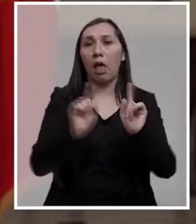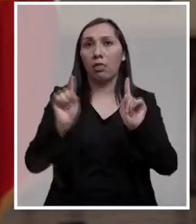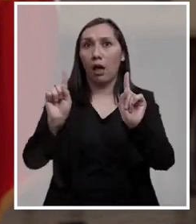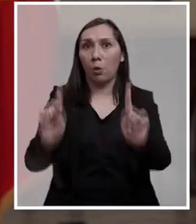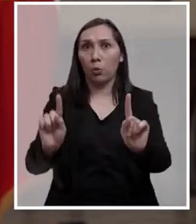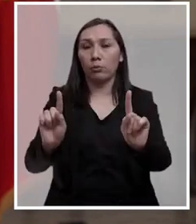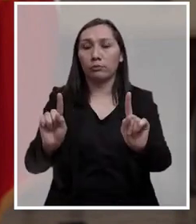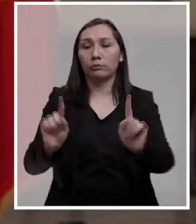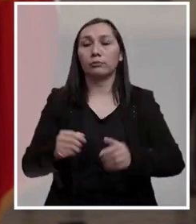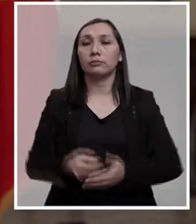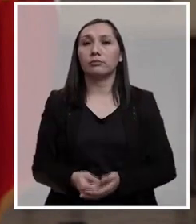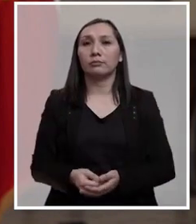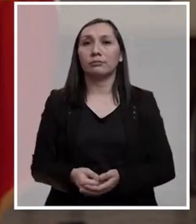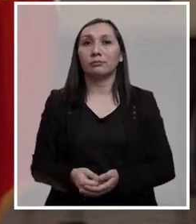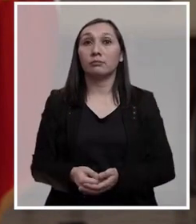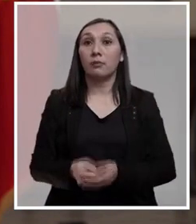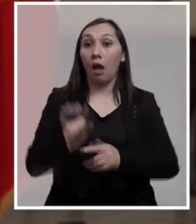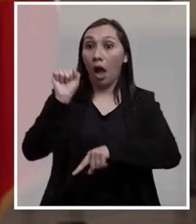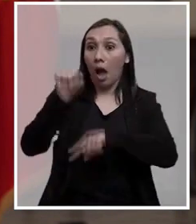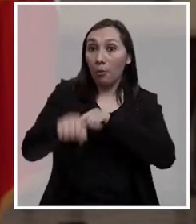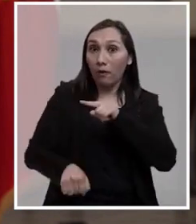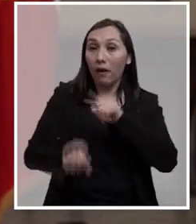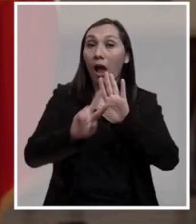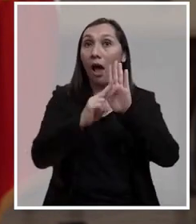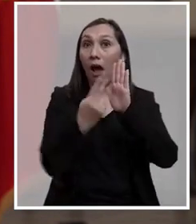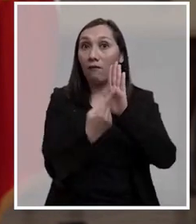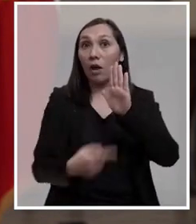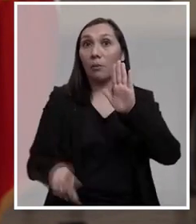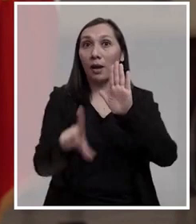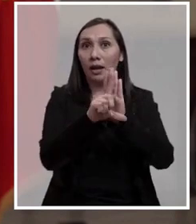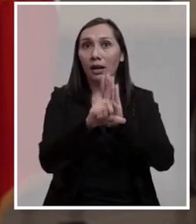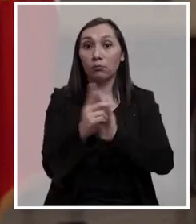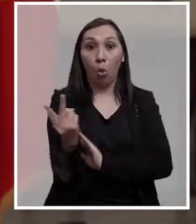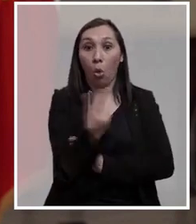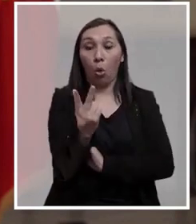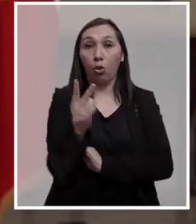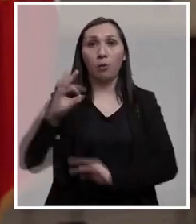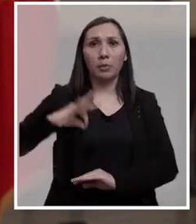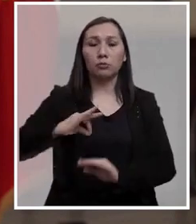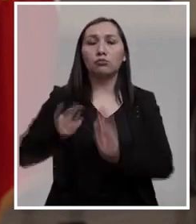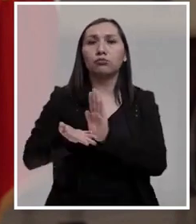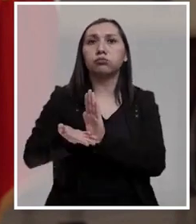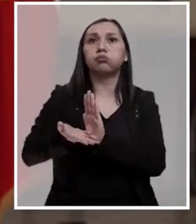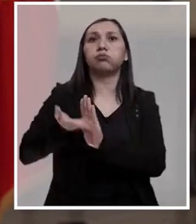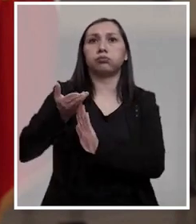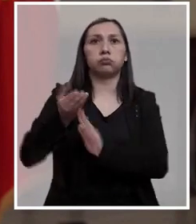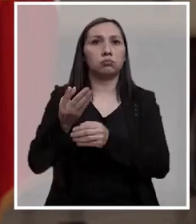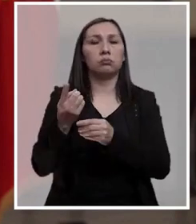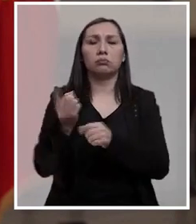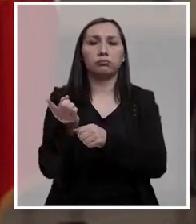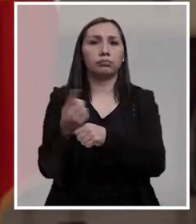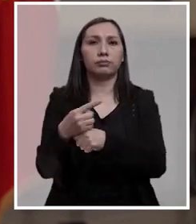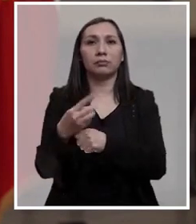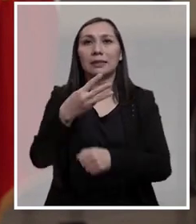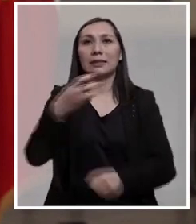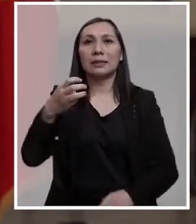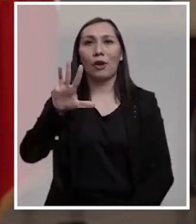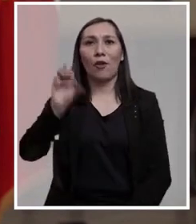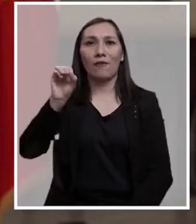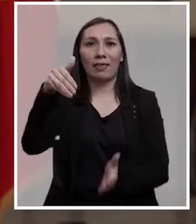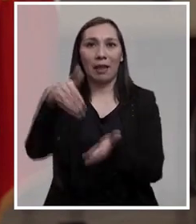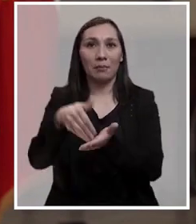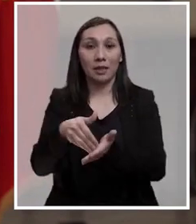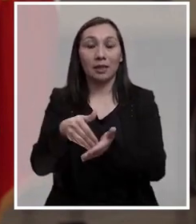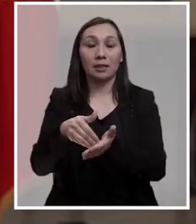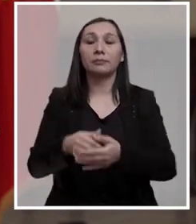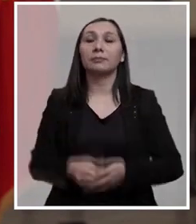respectivamente de ser aprobada esta reforma las pensiones de ambos superarán inmediatamente los 390 mil pesos